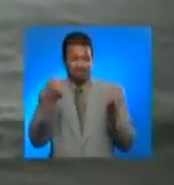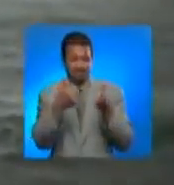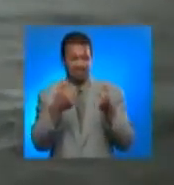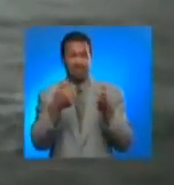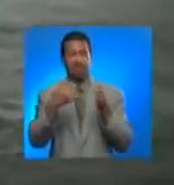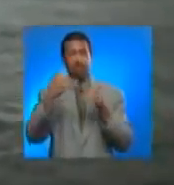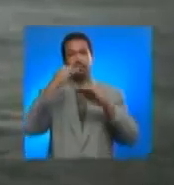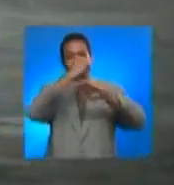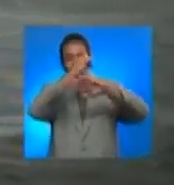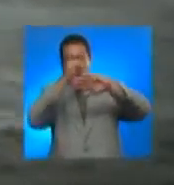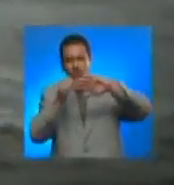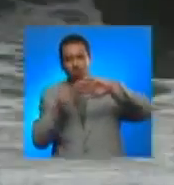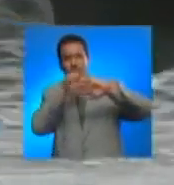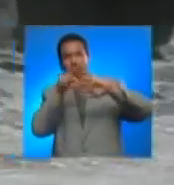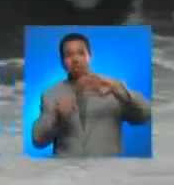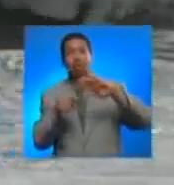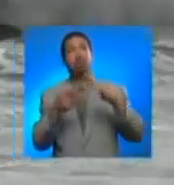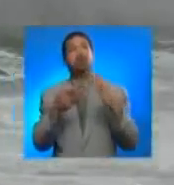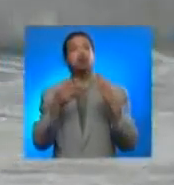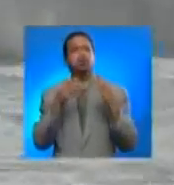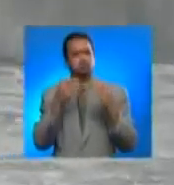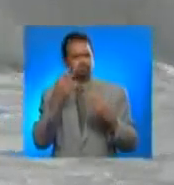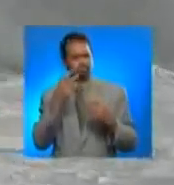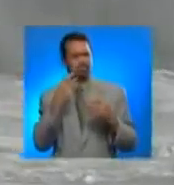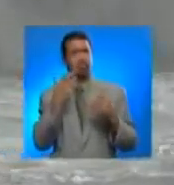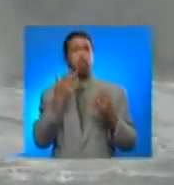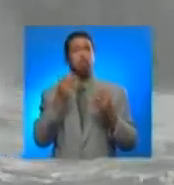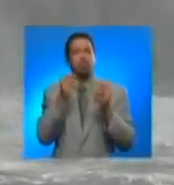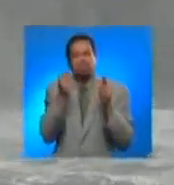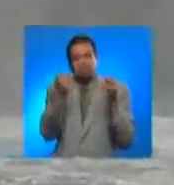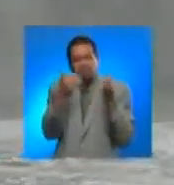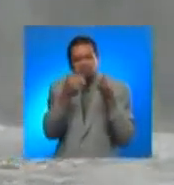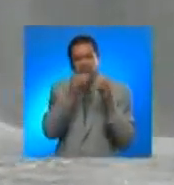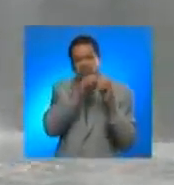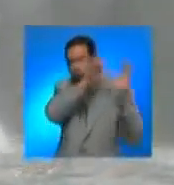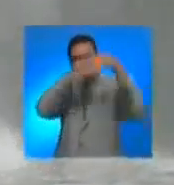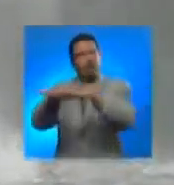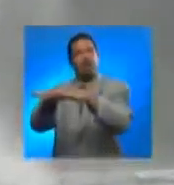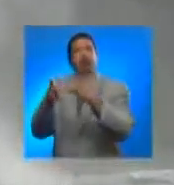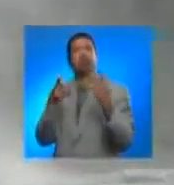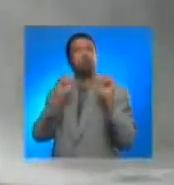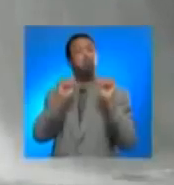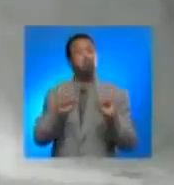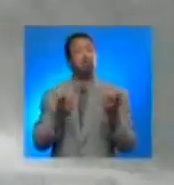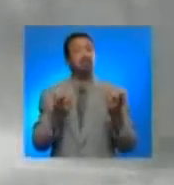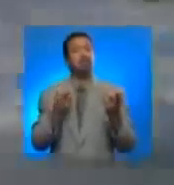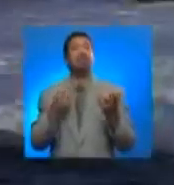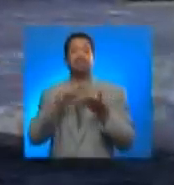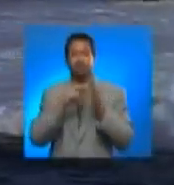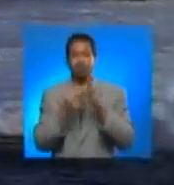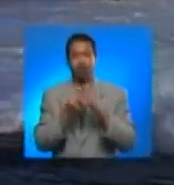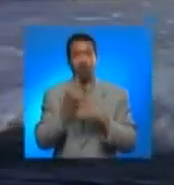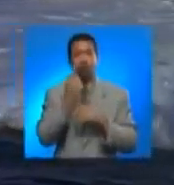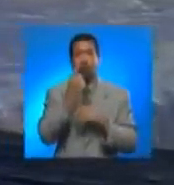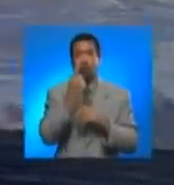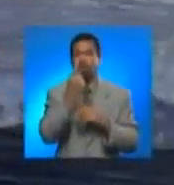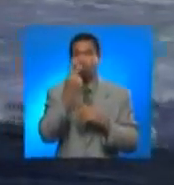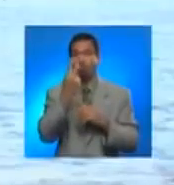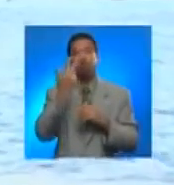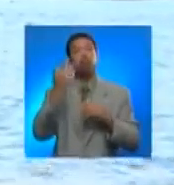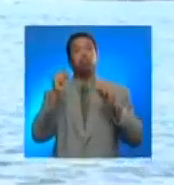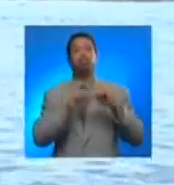o vertical en el caso de estructuras sólidas. La llegada de un tsunami a veces es precedido de un notable incremento